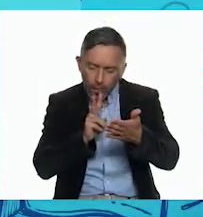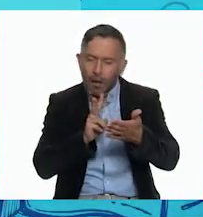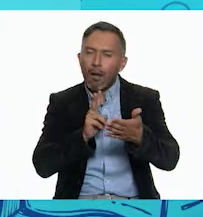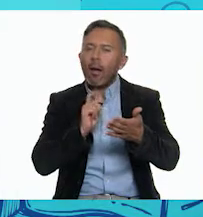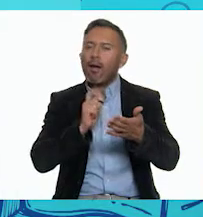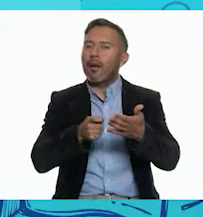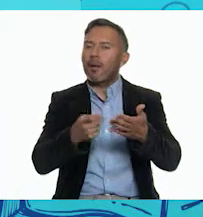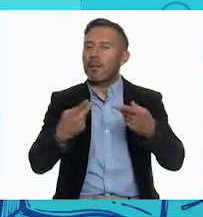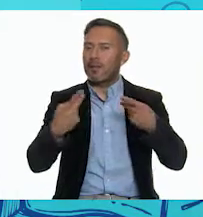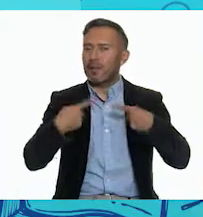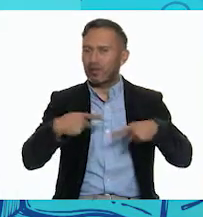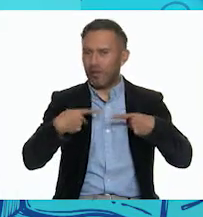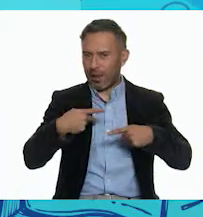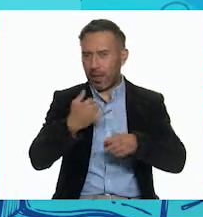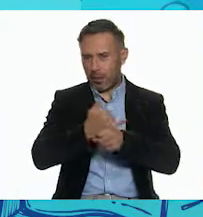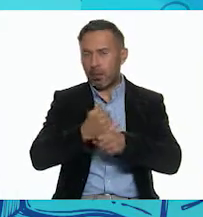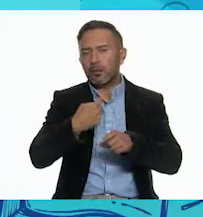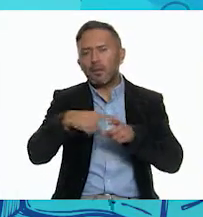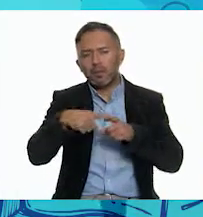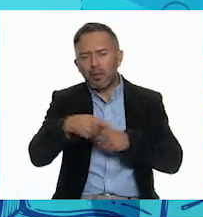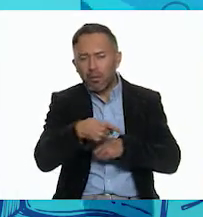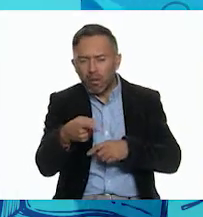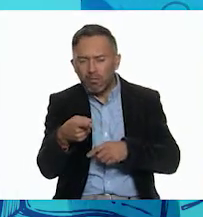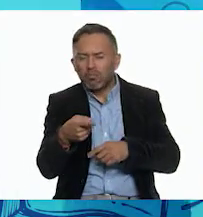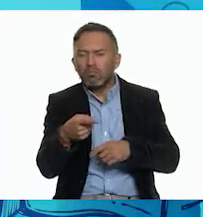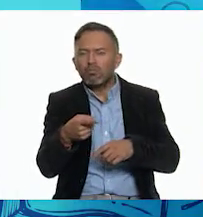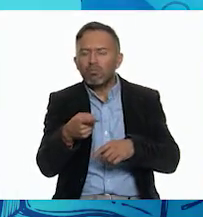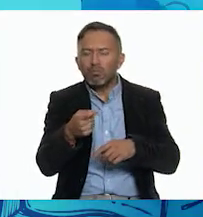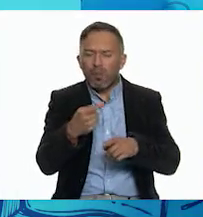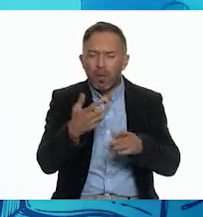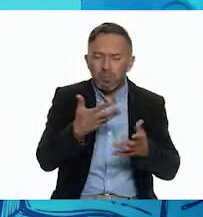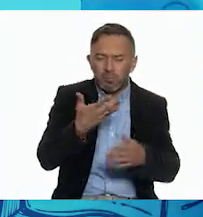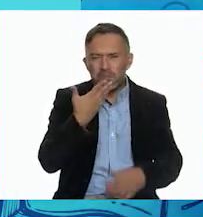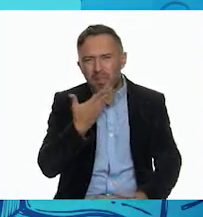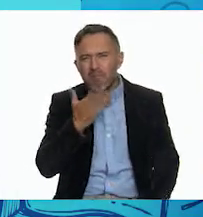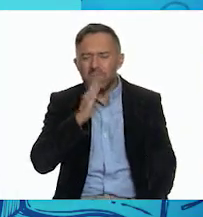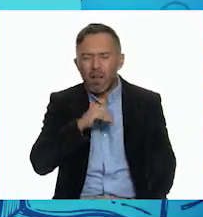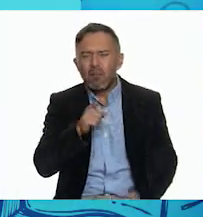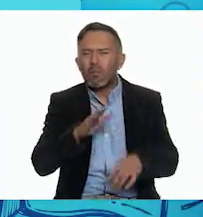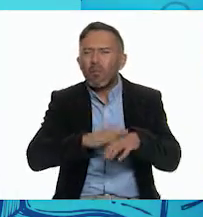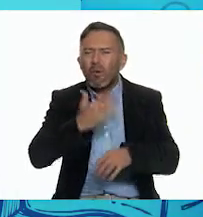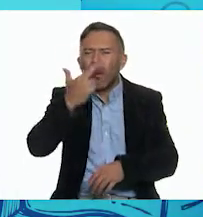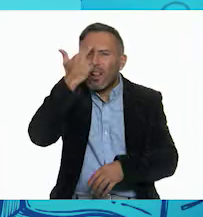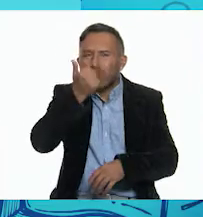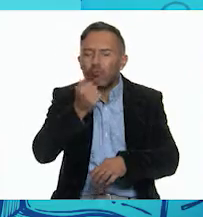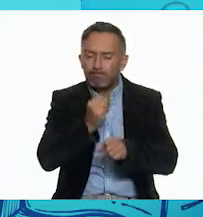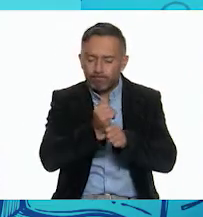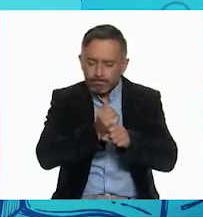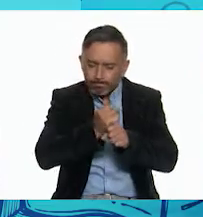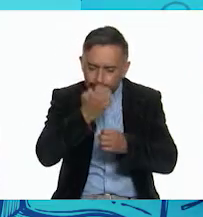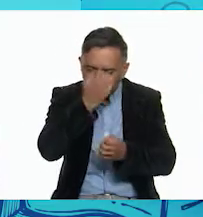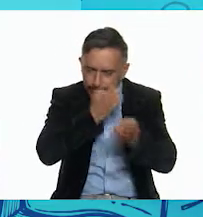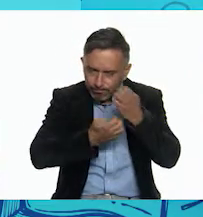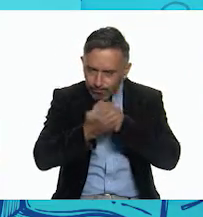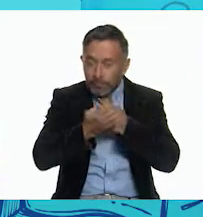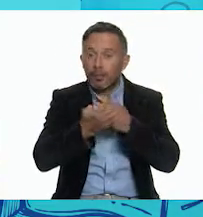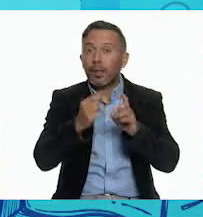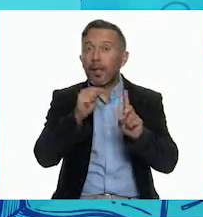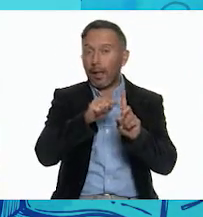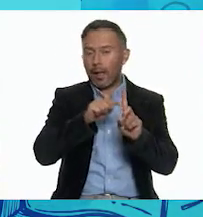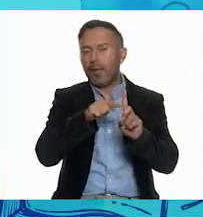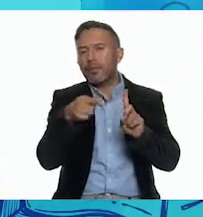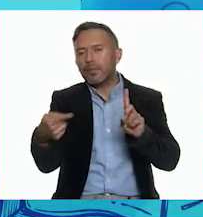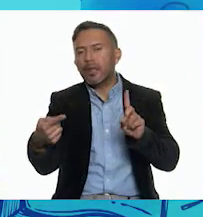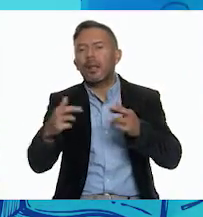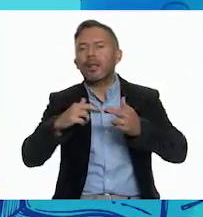personajes a actuar de determinada manera. Vamos a profundizar en sus relaciones y en el ambiente de la